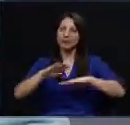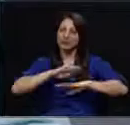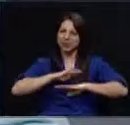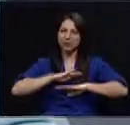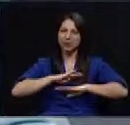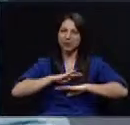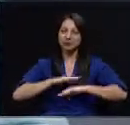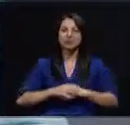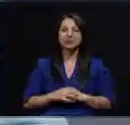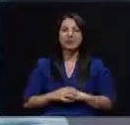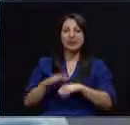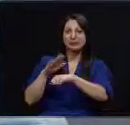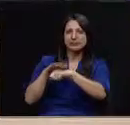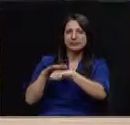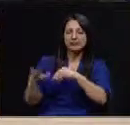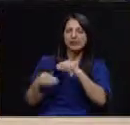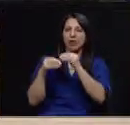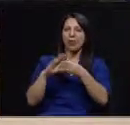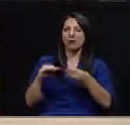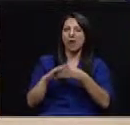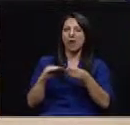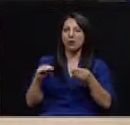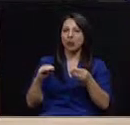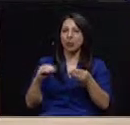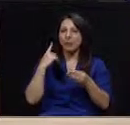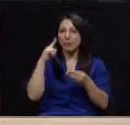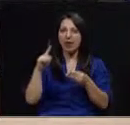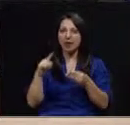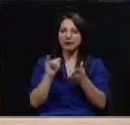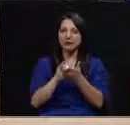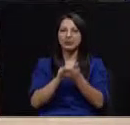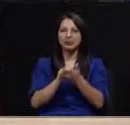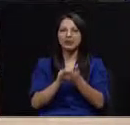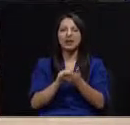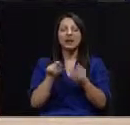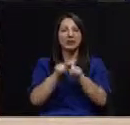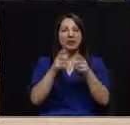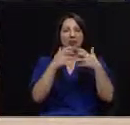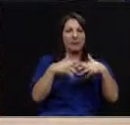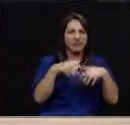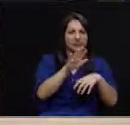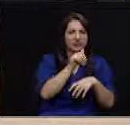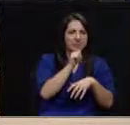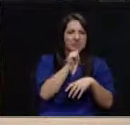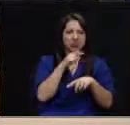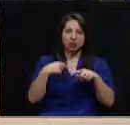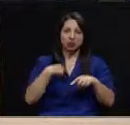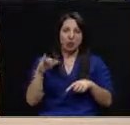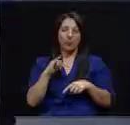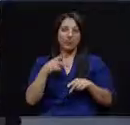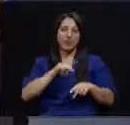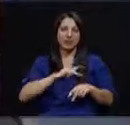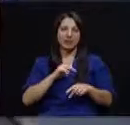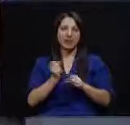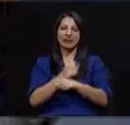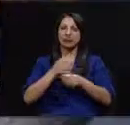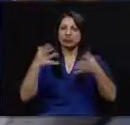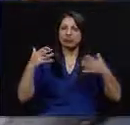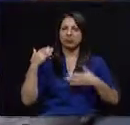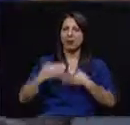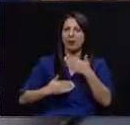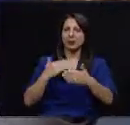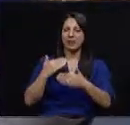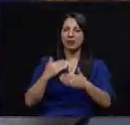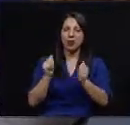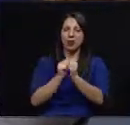son muy satisfactorios. Si me permitís un comentario justamente eso, para acotar, no solo el sector empresarial, yo como personalmente hice todo un